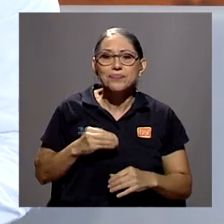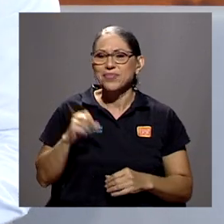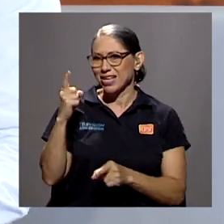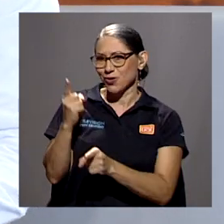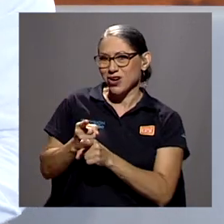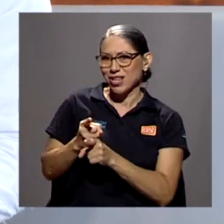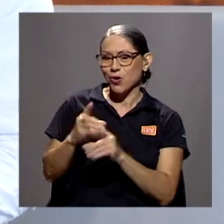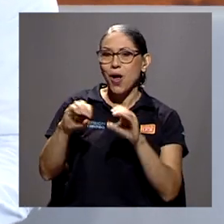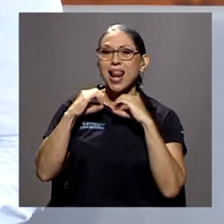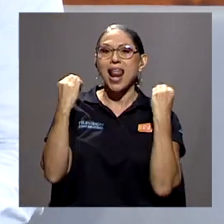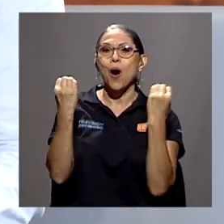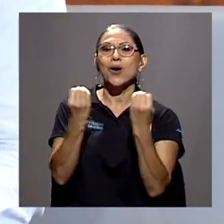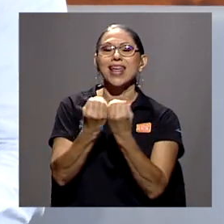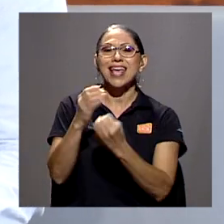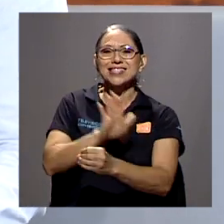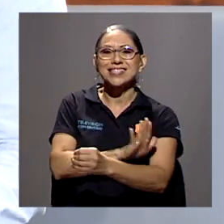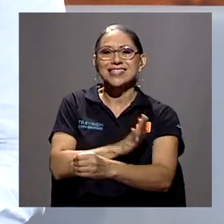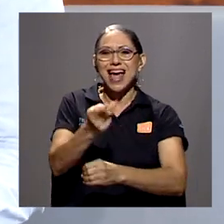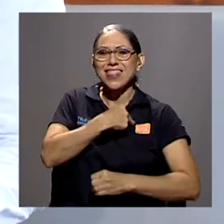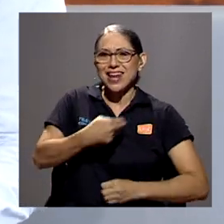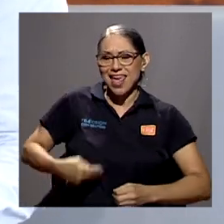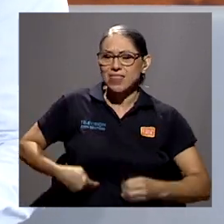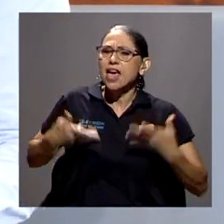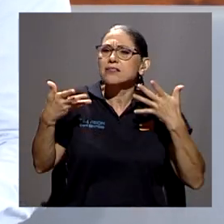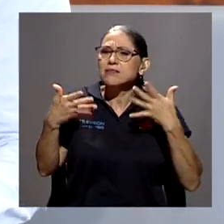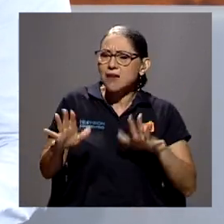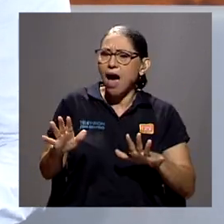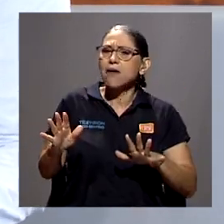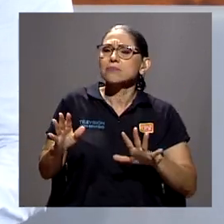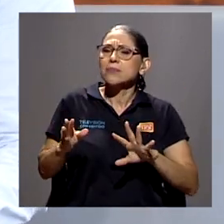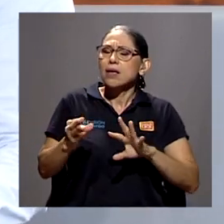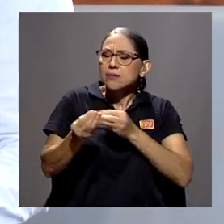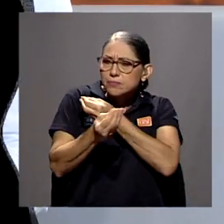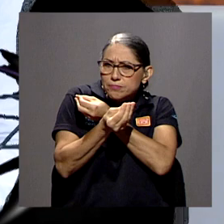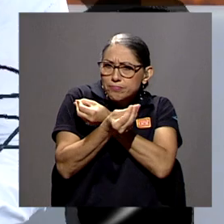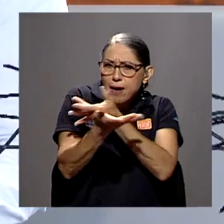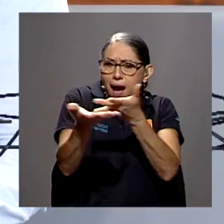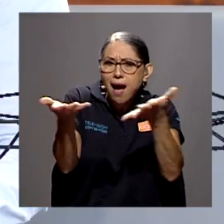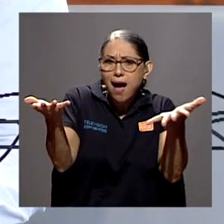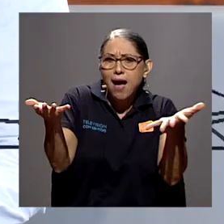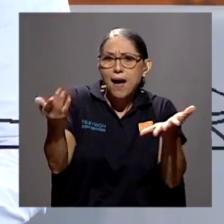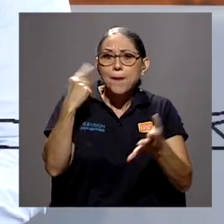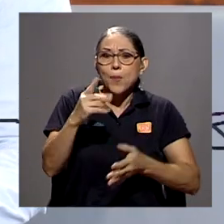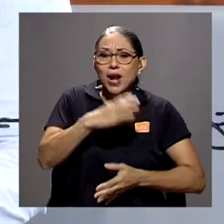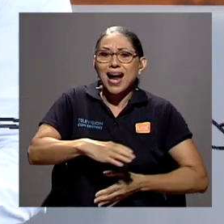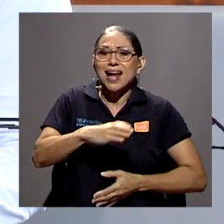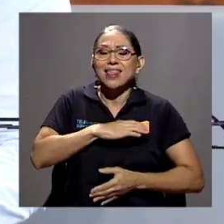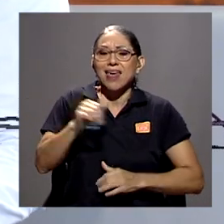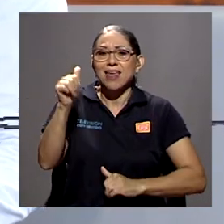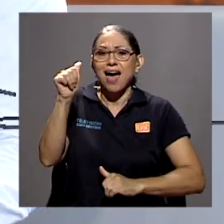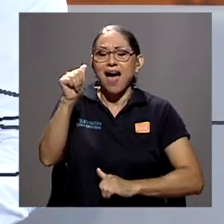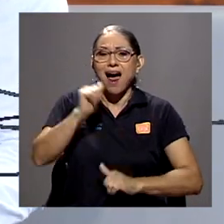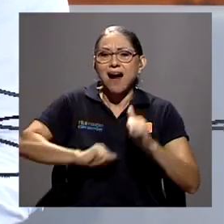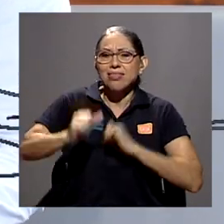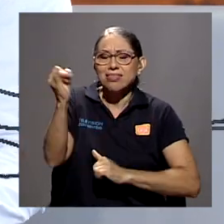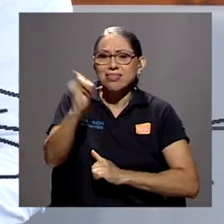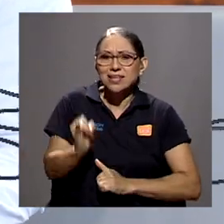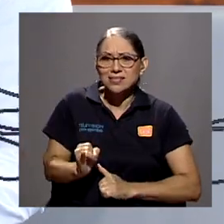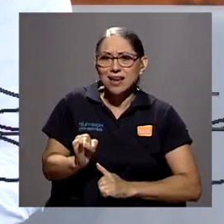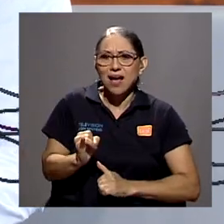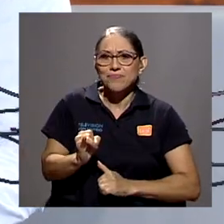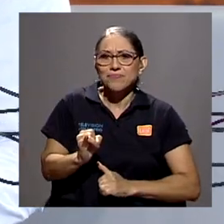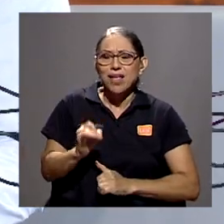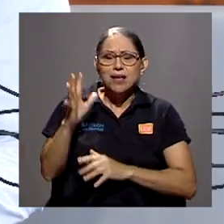orquesta heredia se ha dado a conocer creo primero porque por la calidad artística definitivamente la calidad que tiene